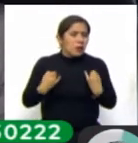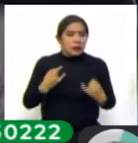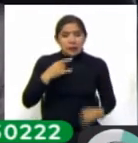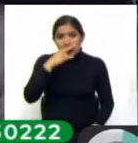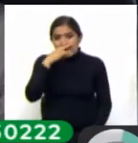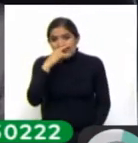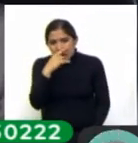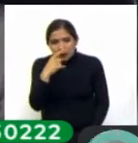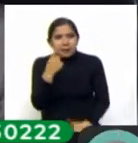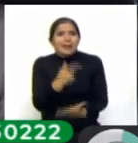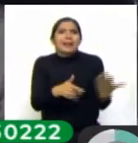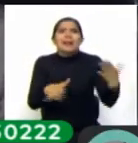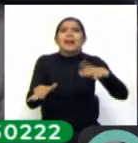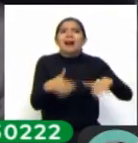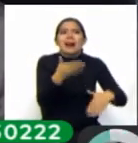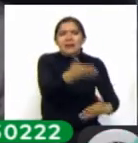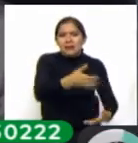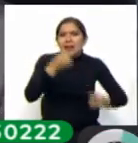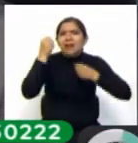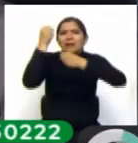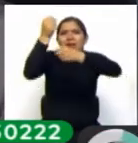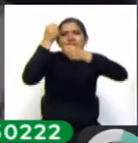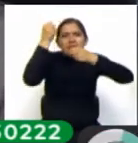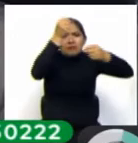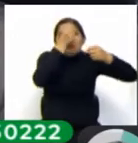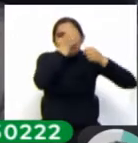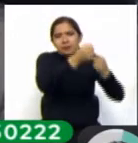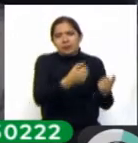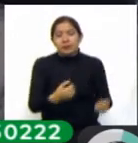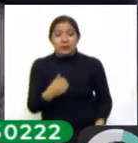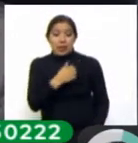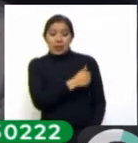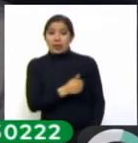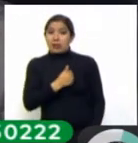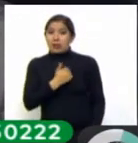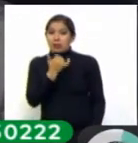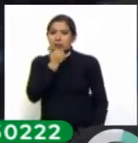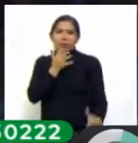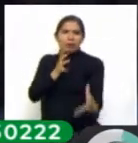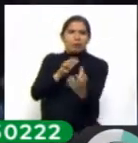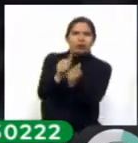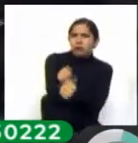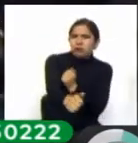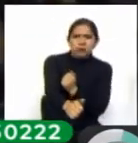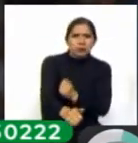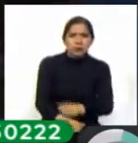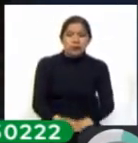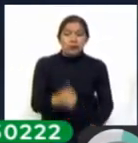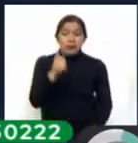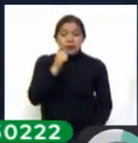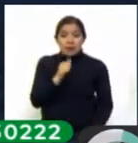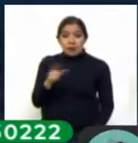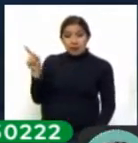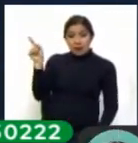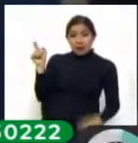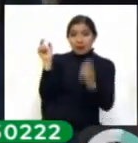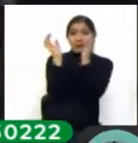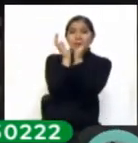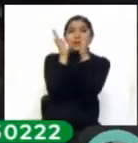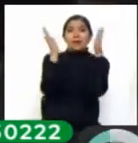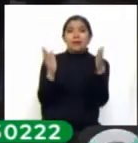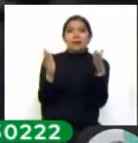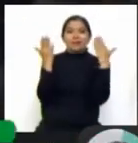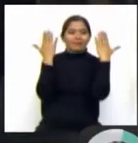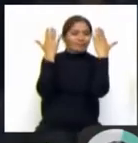no sabemos qué hacen en ese tipo de movilizaciones y con actitudes muy agresivas. La defensora del pueblo, Nadia Cruz,